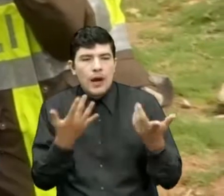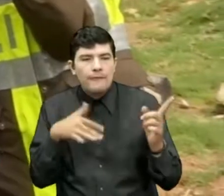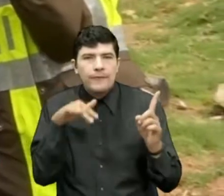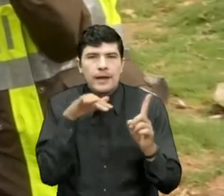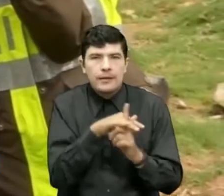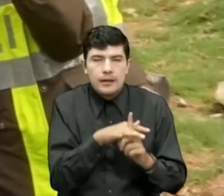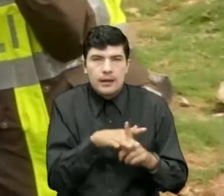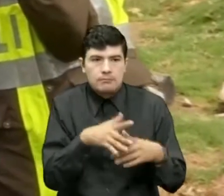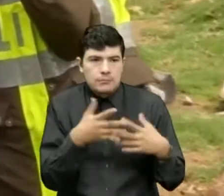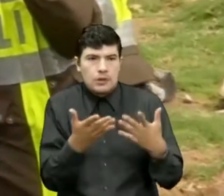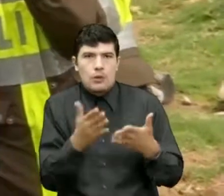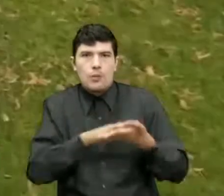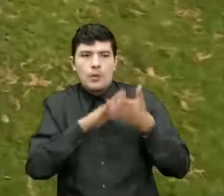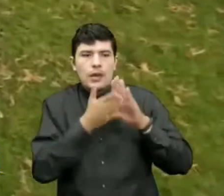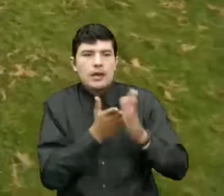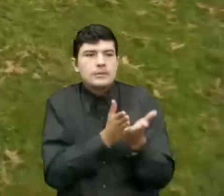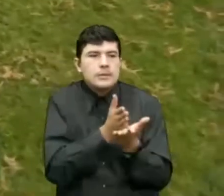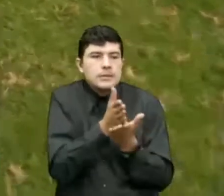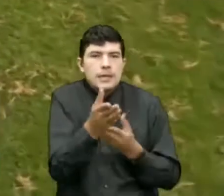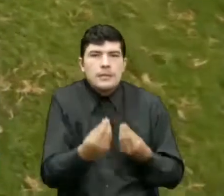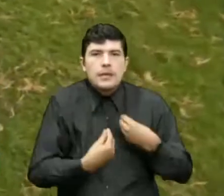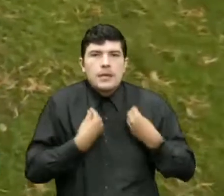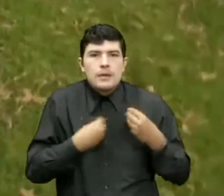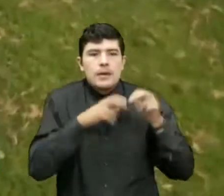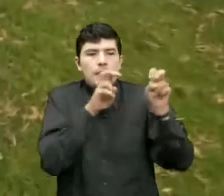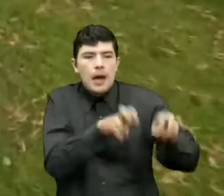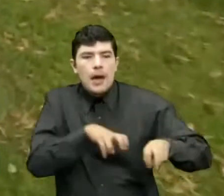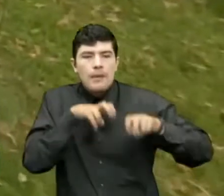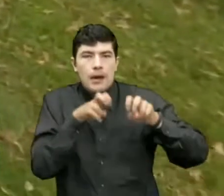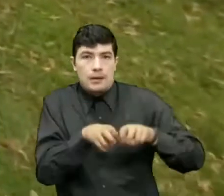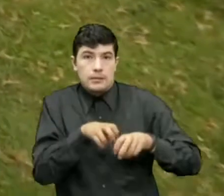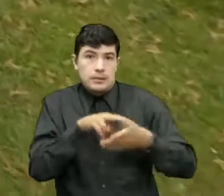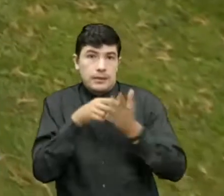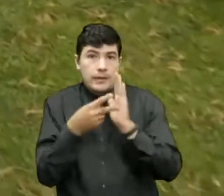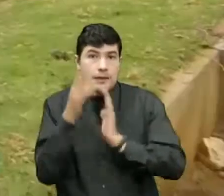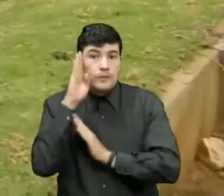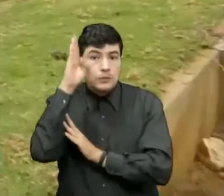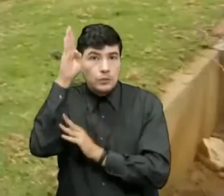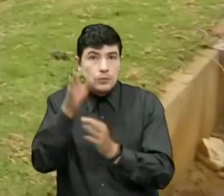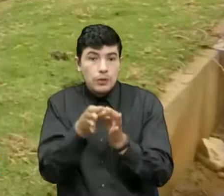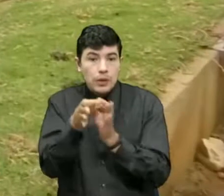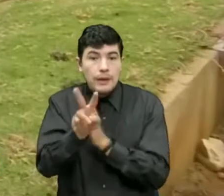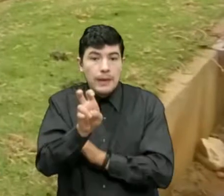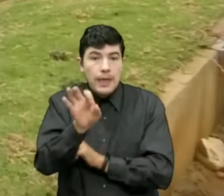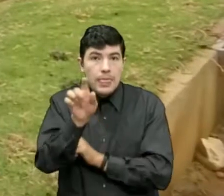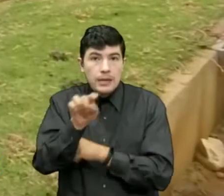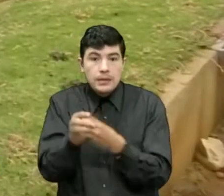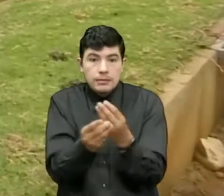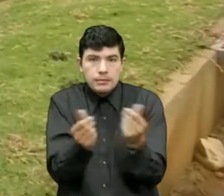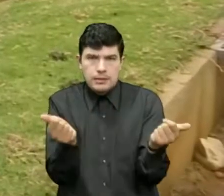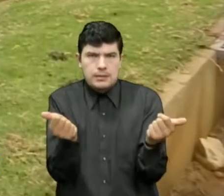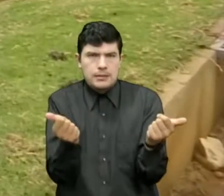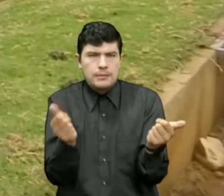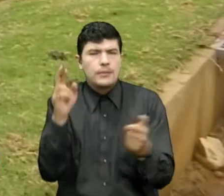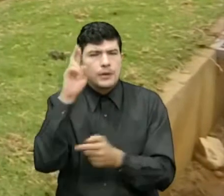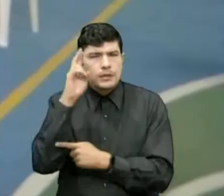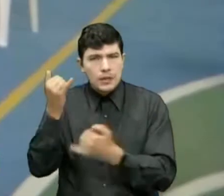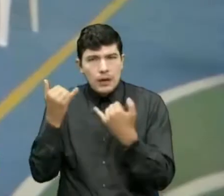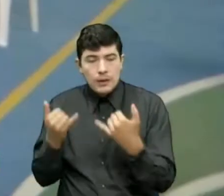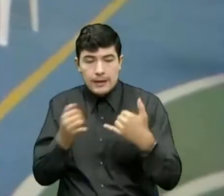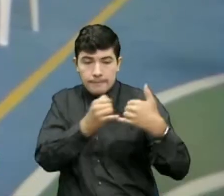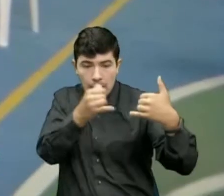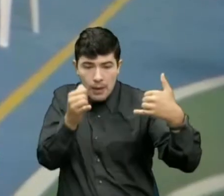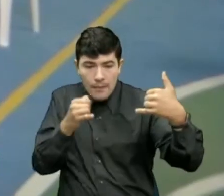a esta población para producir, el municipio de Betas desaparecerá. Por esta razón, si la línea fronteriza de la